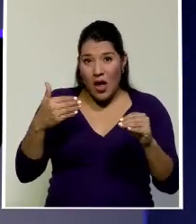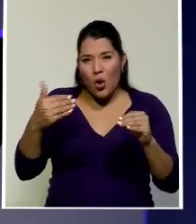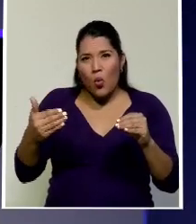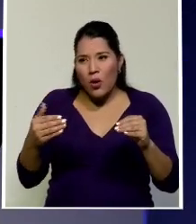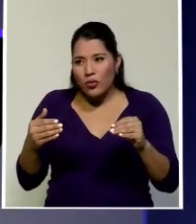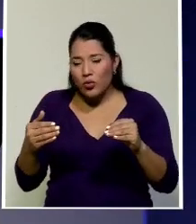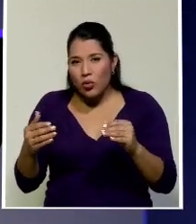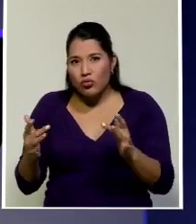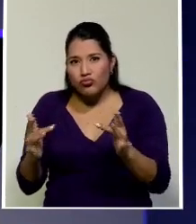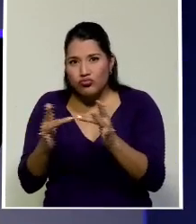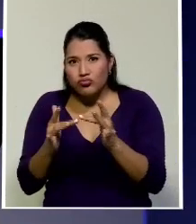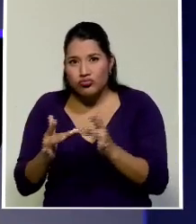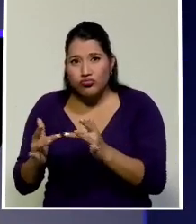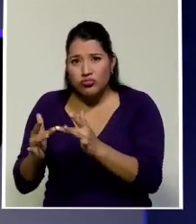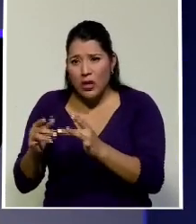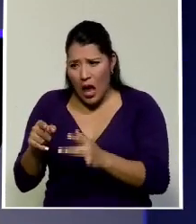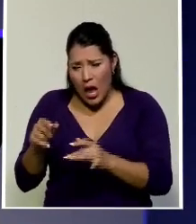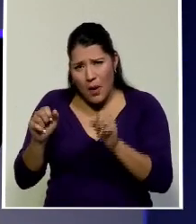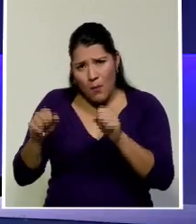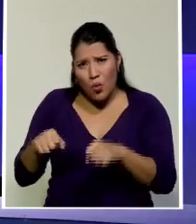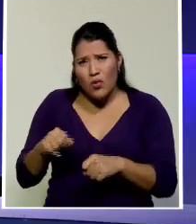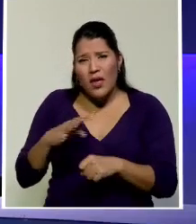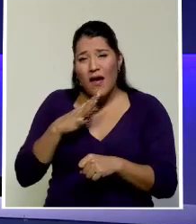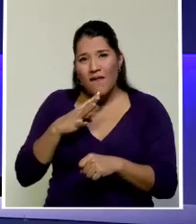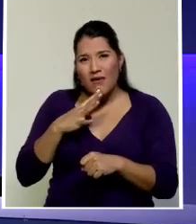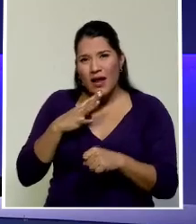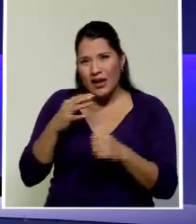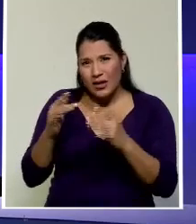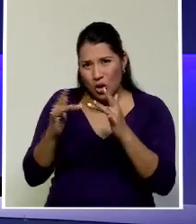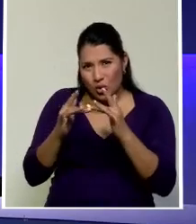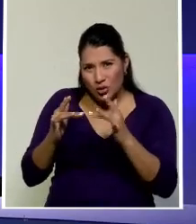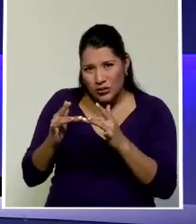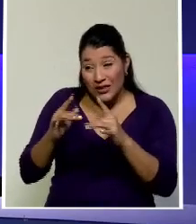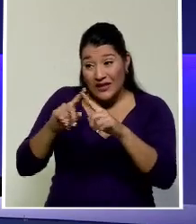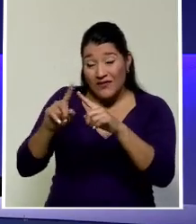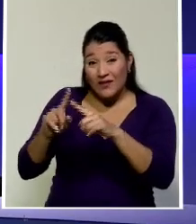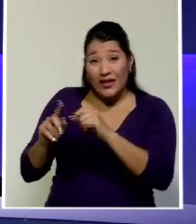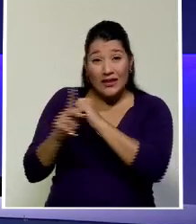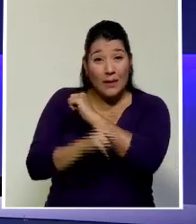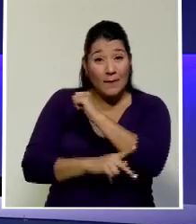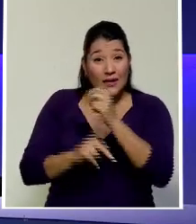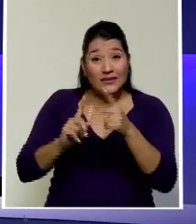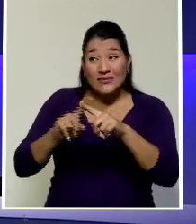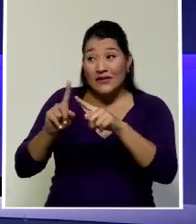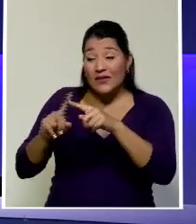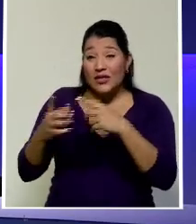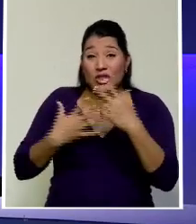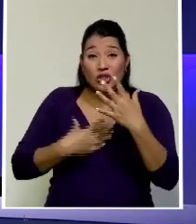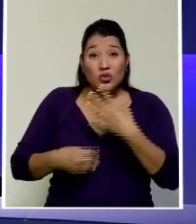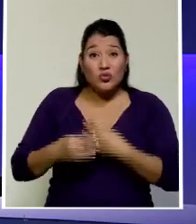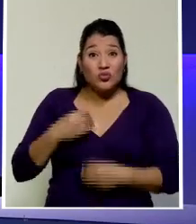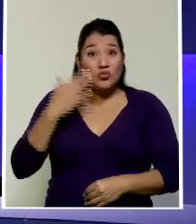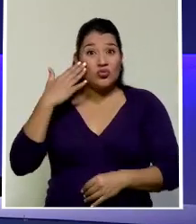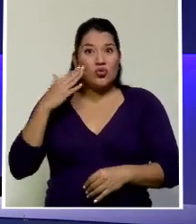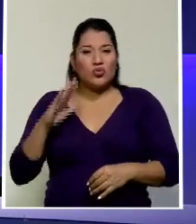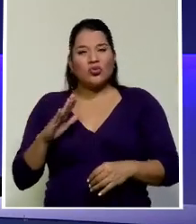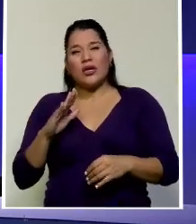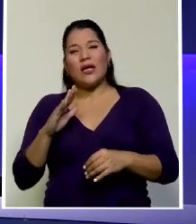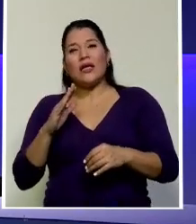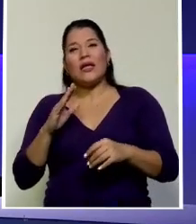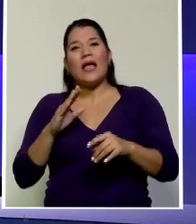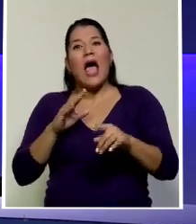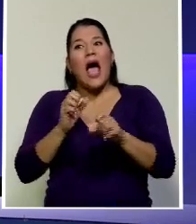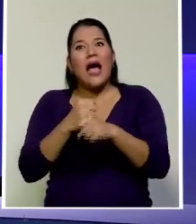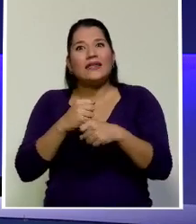arena. Allí se hubiera podido hablar de una linde, países distintos, sufrimientos distintos, quizá, no sé, formas diferentes de perderse en las